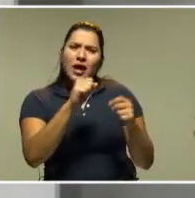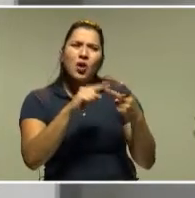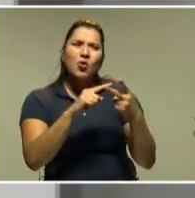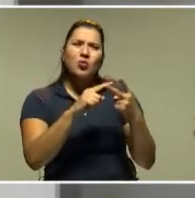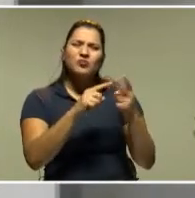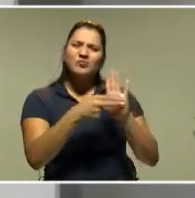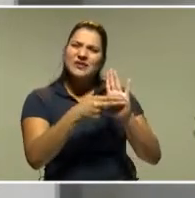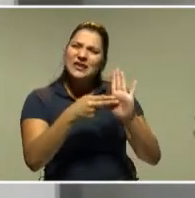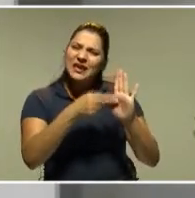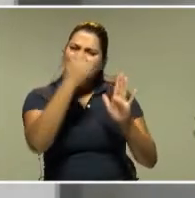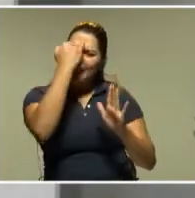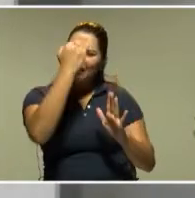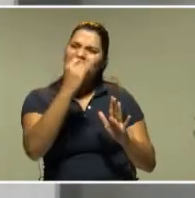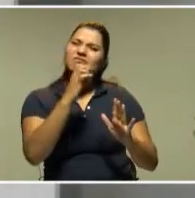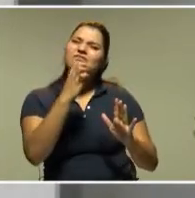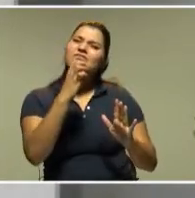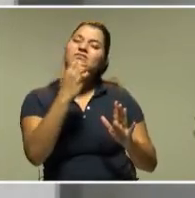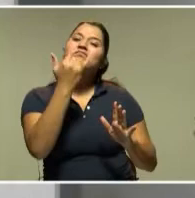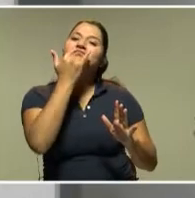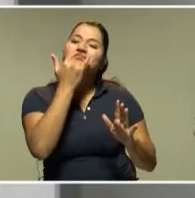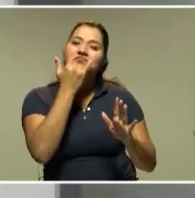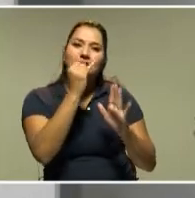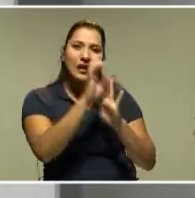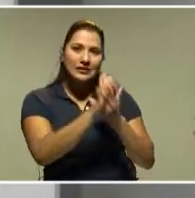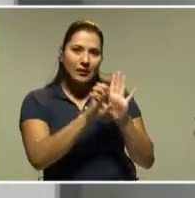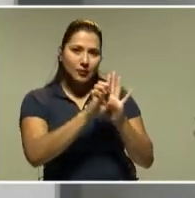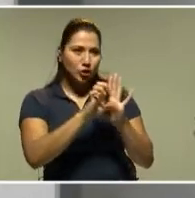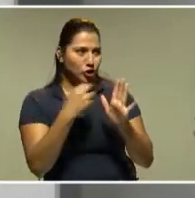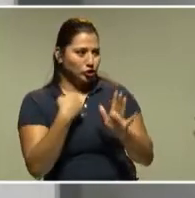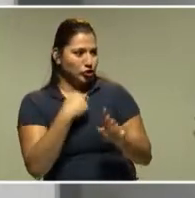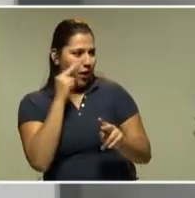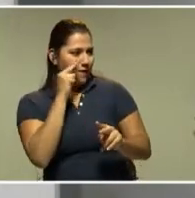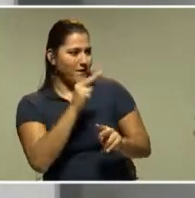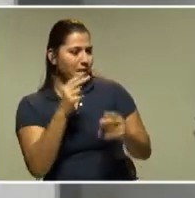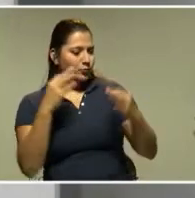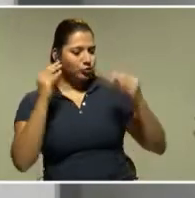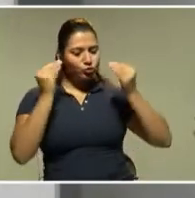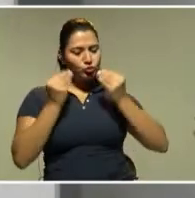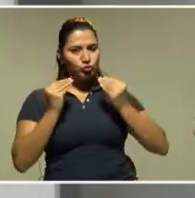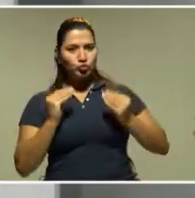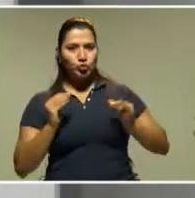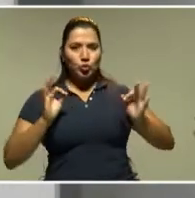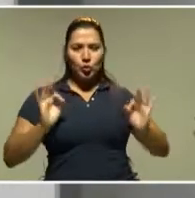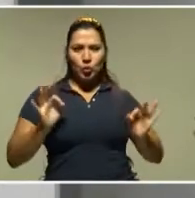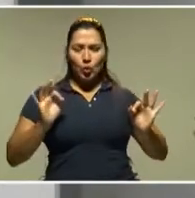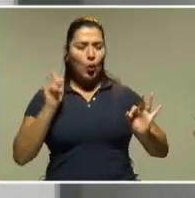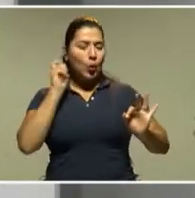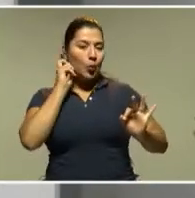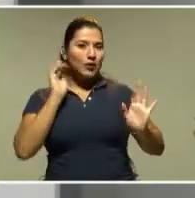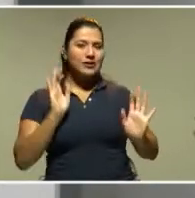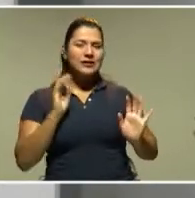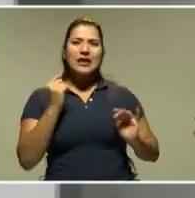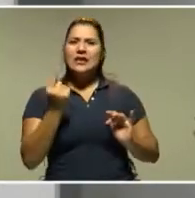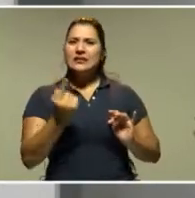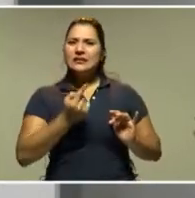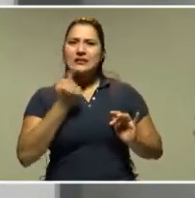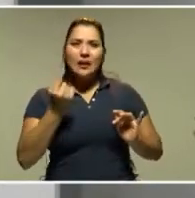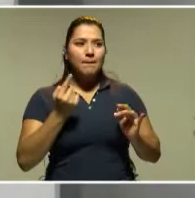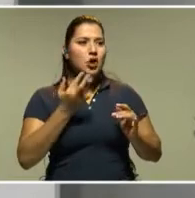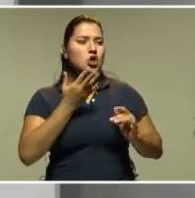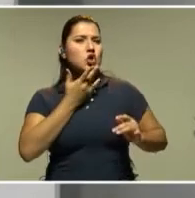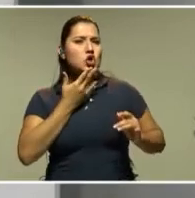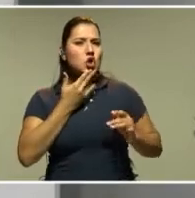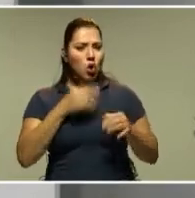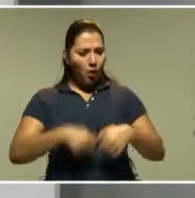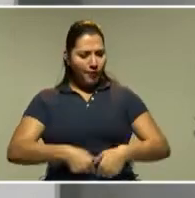hay, ¿verdad? Yo se lo decía usted una vez, uno la ve y es toda coqueta, toda femenina, siempre con los trajecitos llenos de ese color y